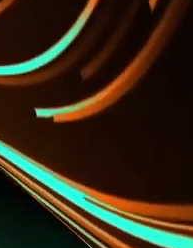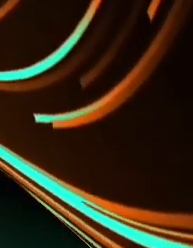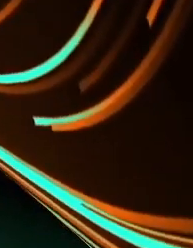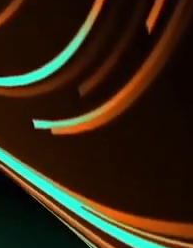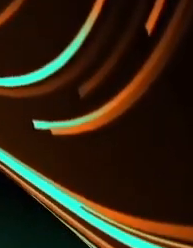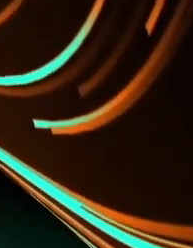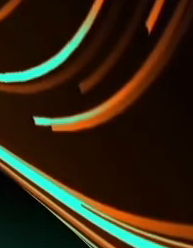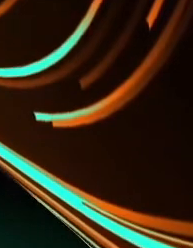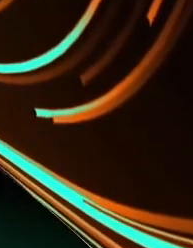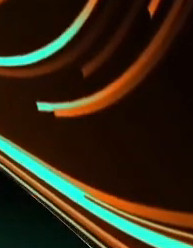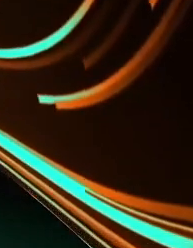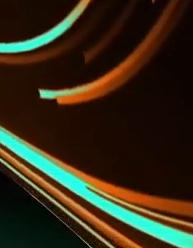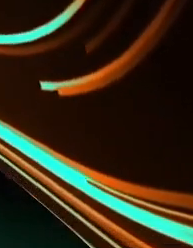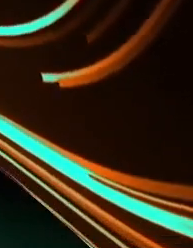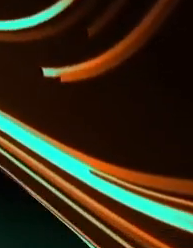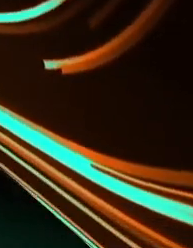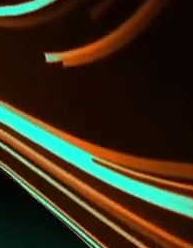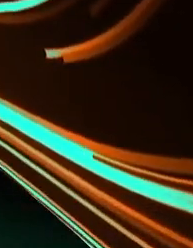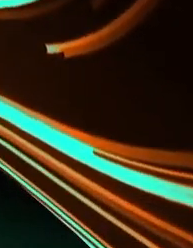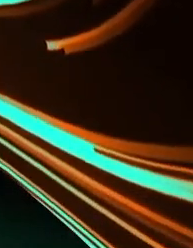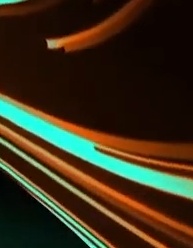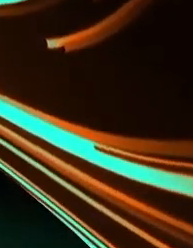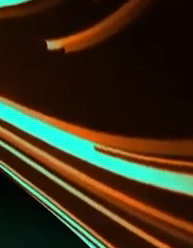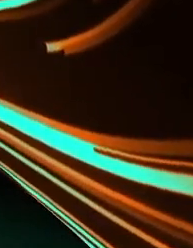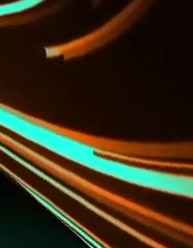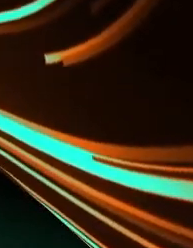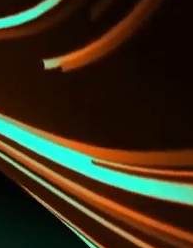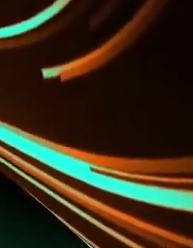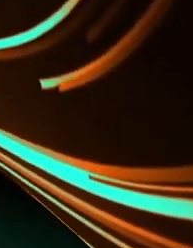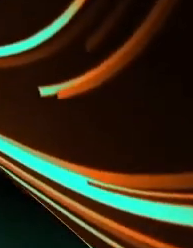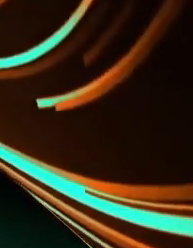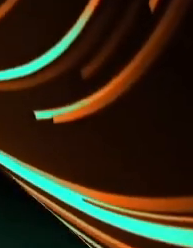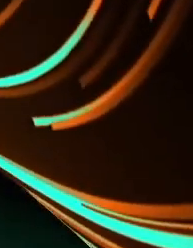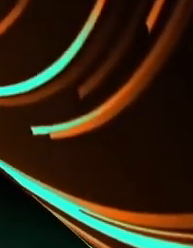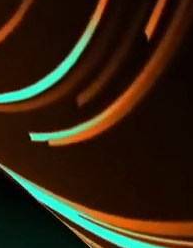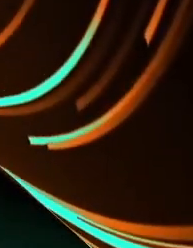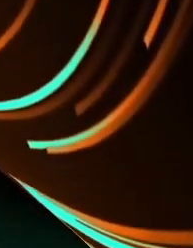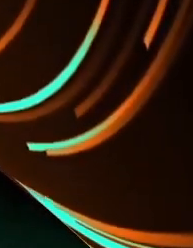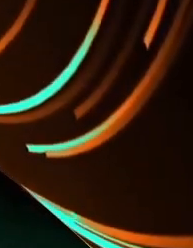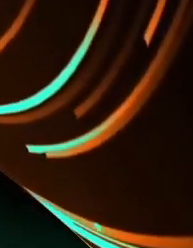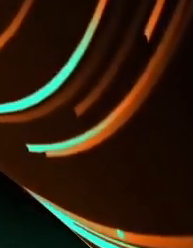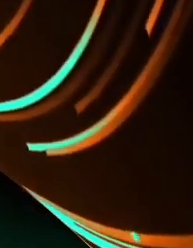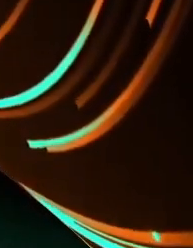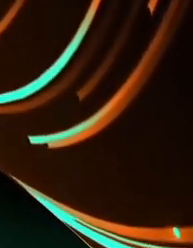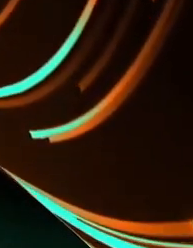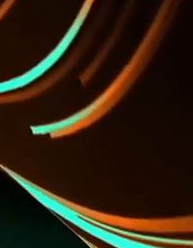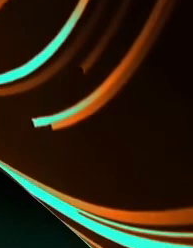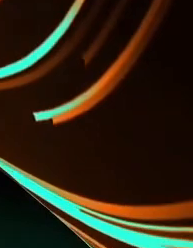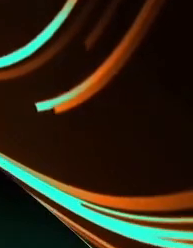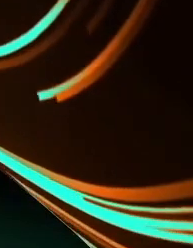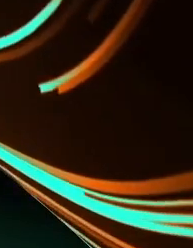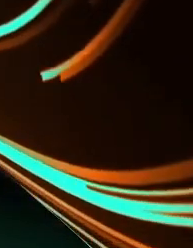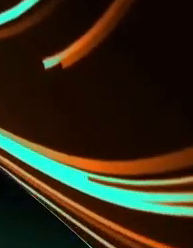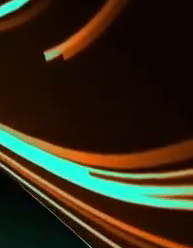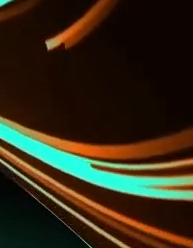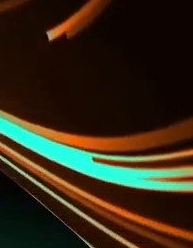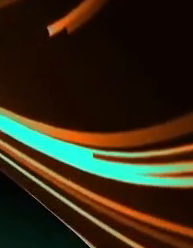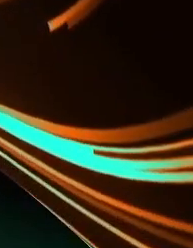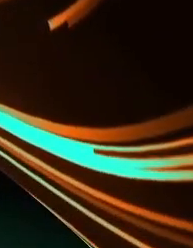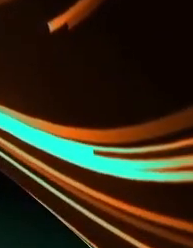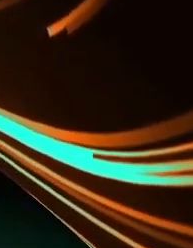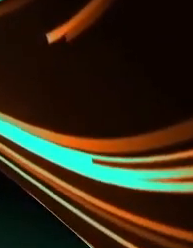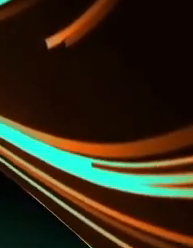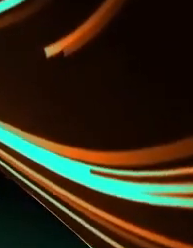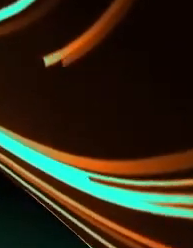los estudios de oleajes, batrimetrías, etcétera. Me parece que si no les mencioné, les pido disculpas, las descargas